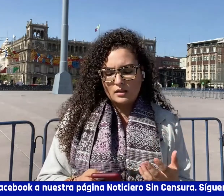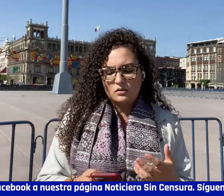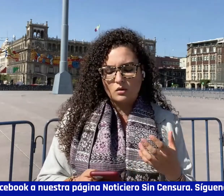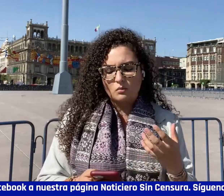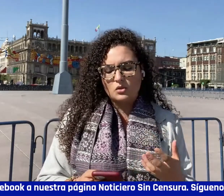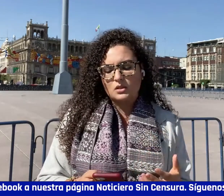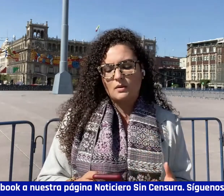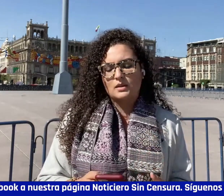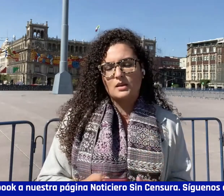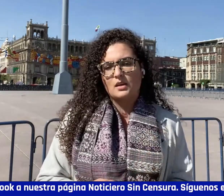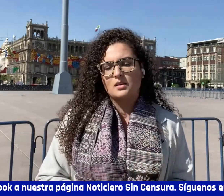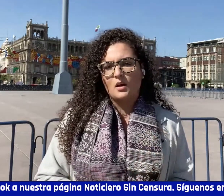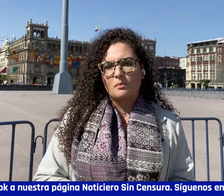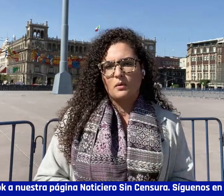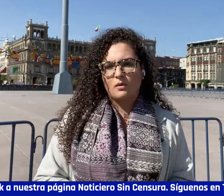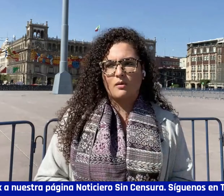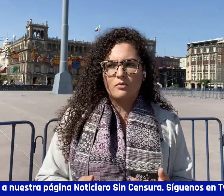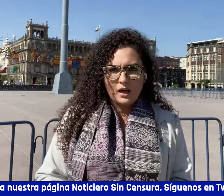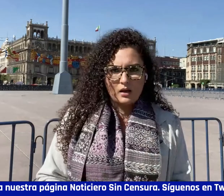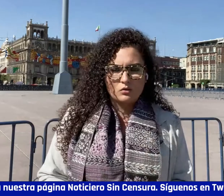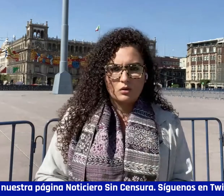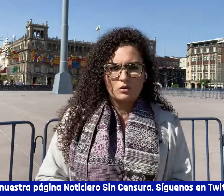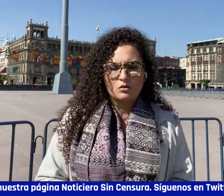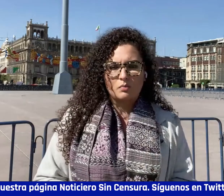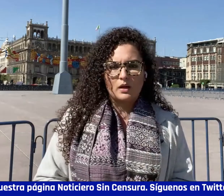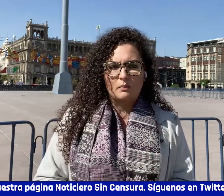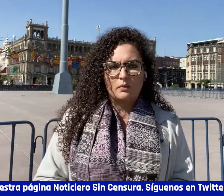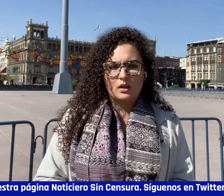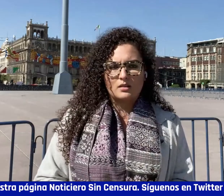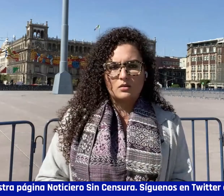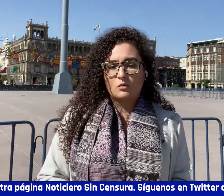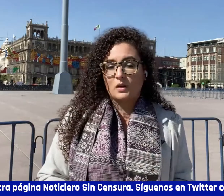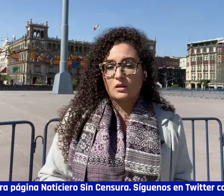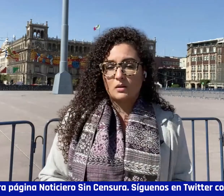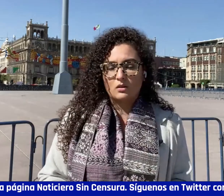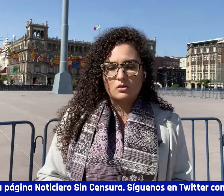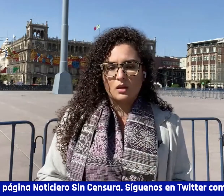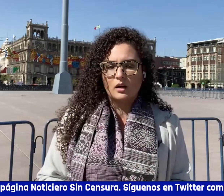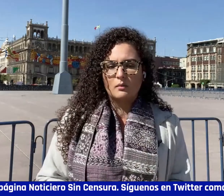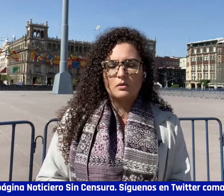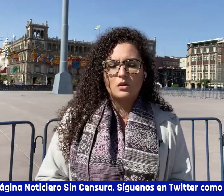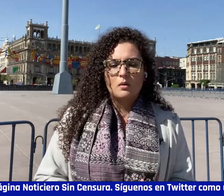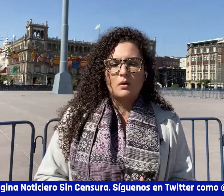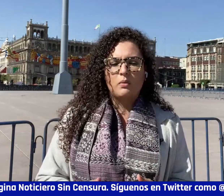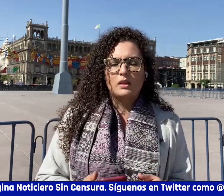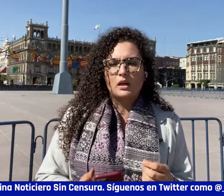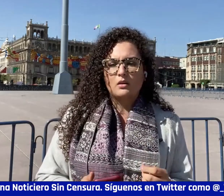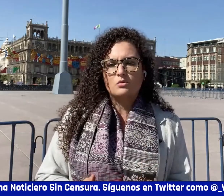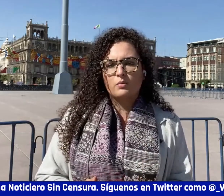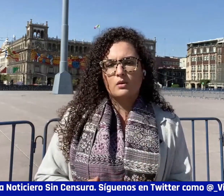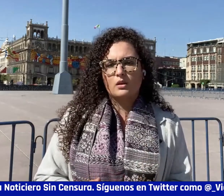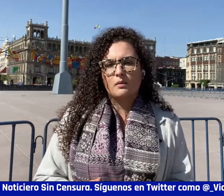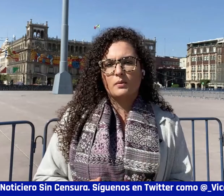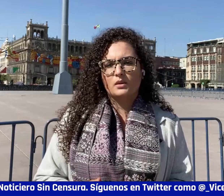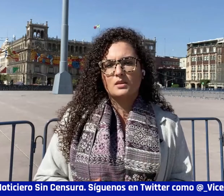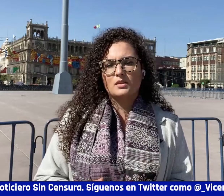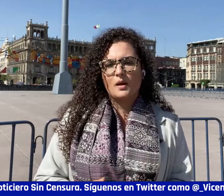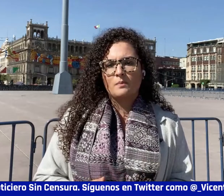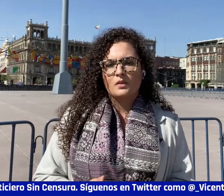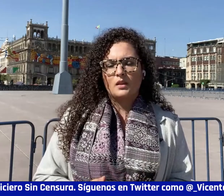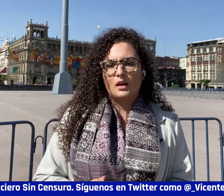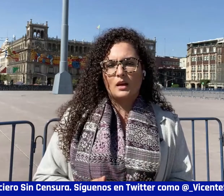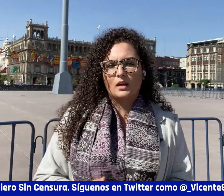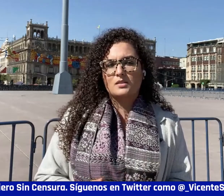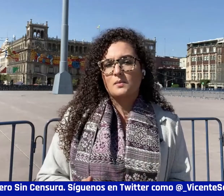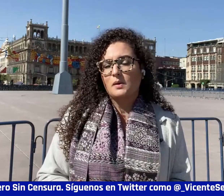César, insisto, muchísimas gracias por confiar en nosotros para poder hacer estos planteamientos y darle voz, pero platícanos un poco de la